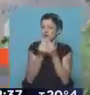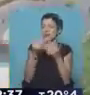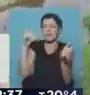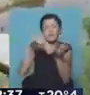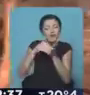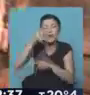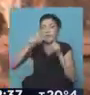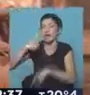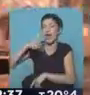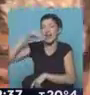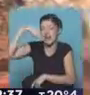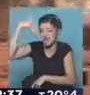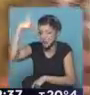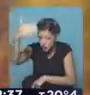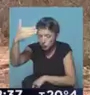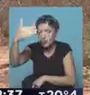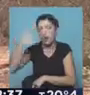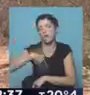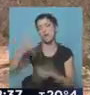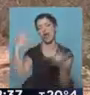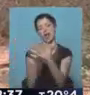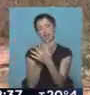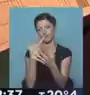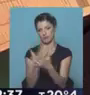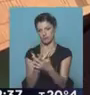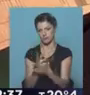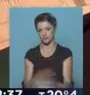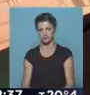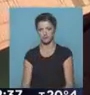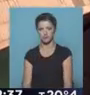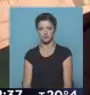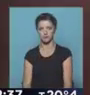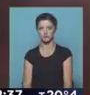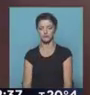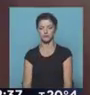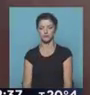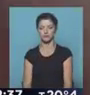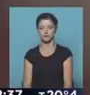de personas de forma directa en las próximas décadas.